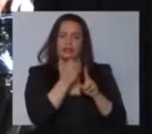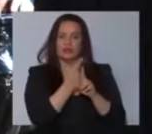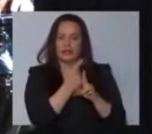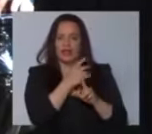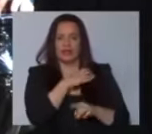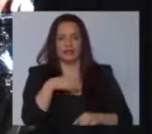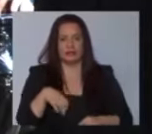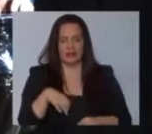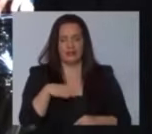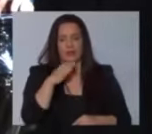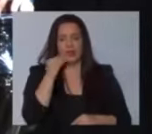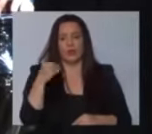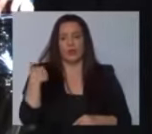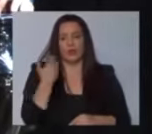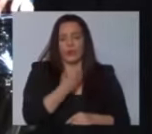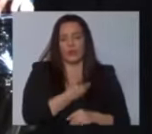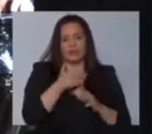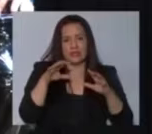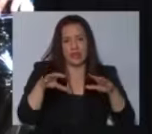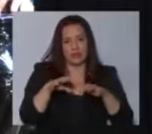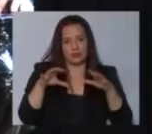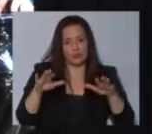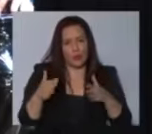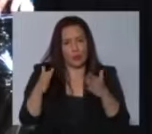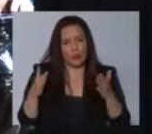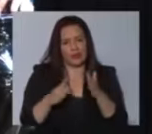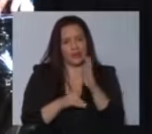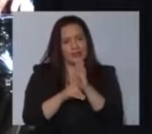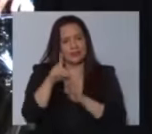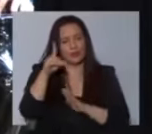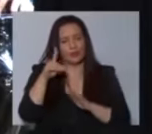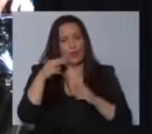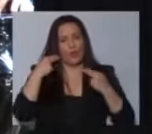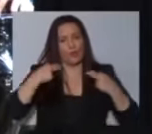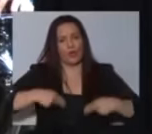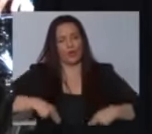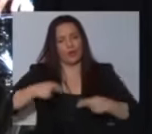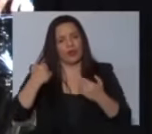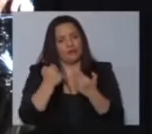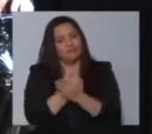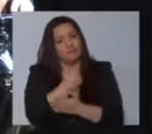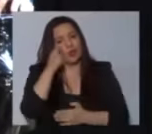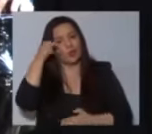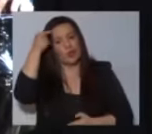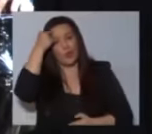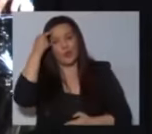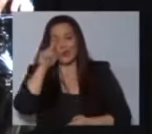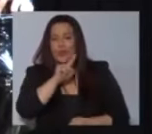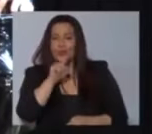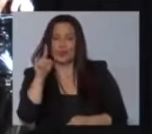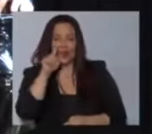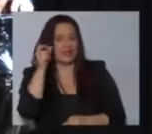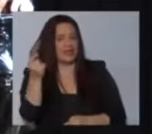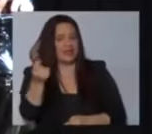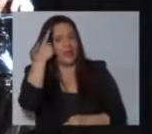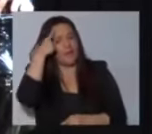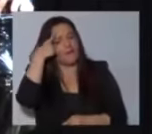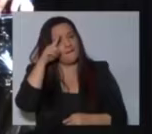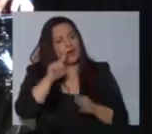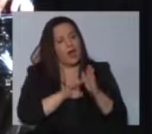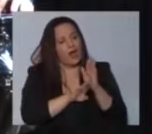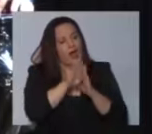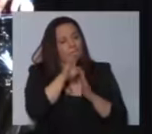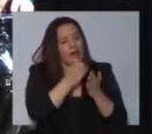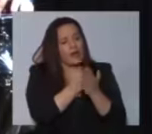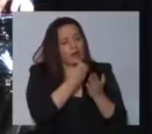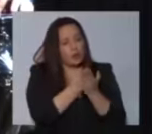promoviendo el desarrollo humano, por lo que lamentamos que el gobierno no haya comprendido que para reactivar la economía